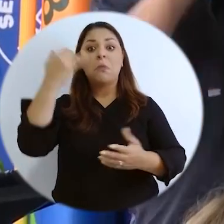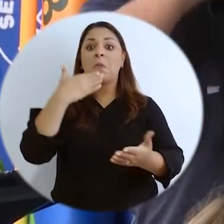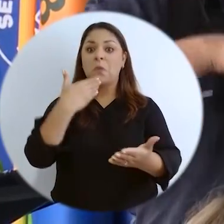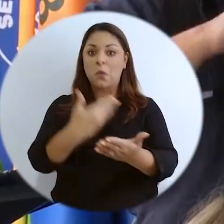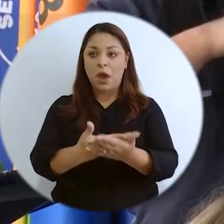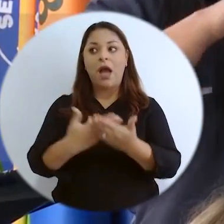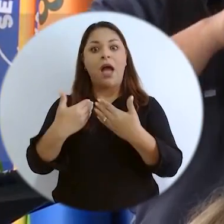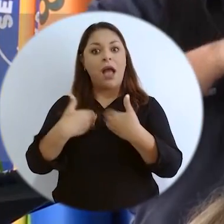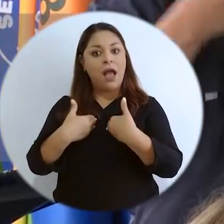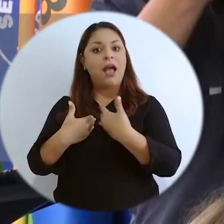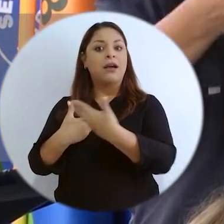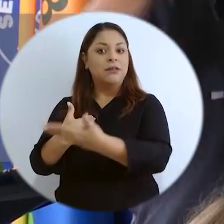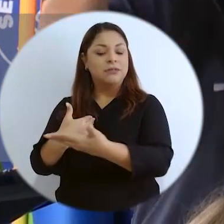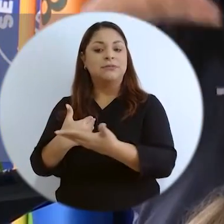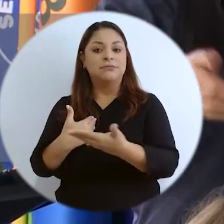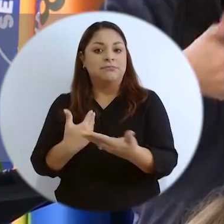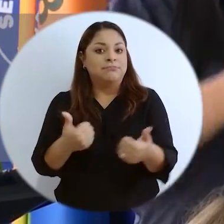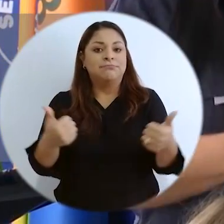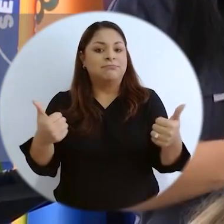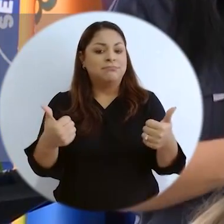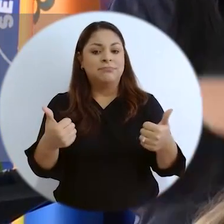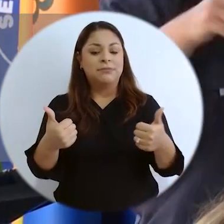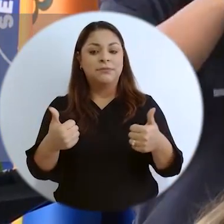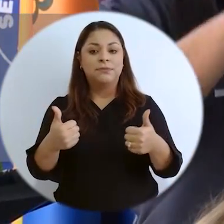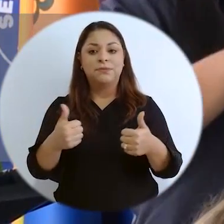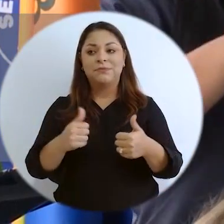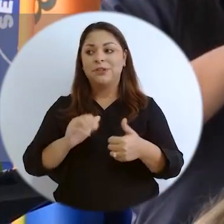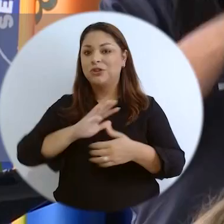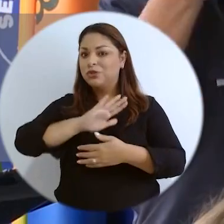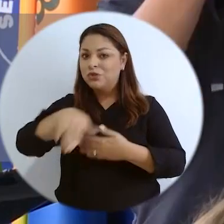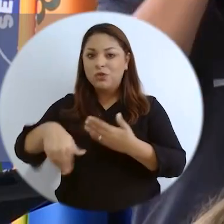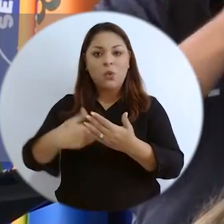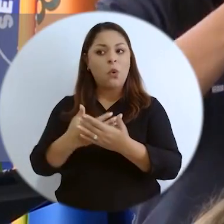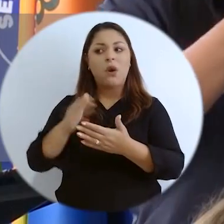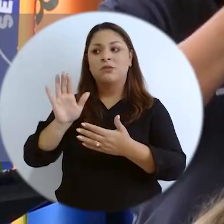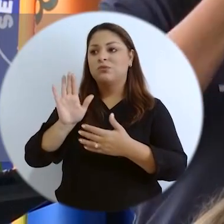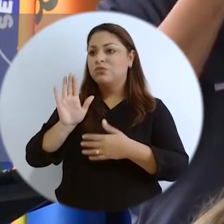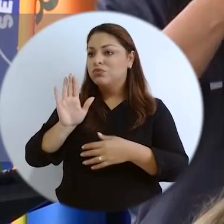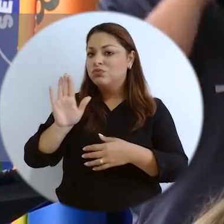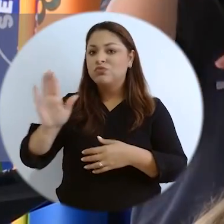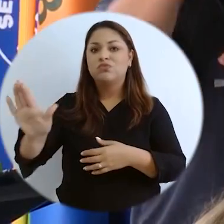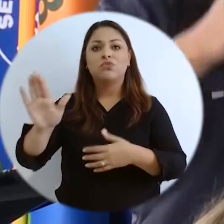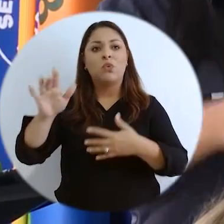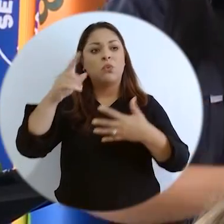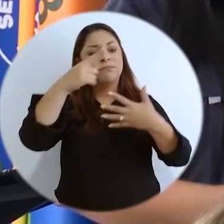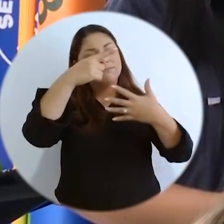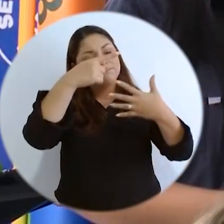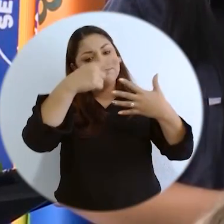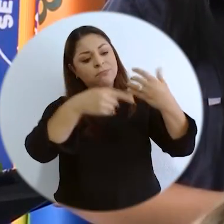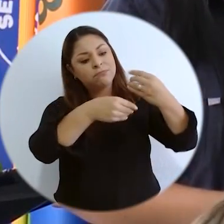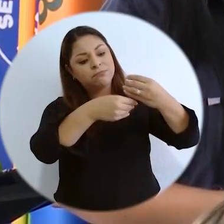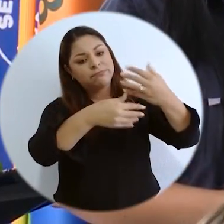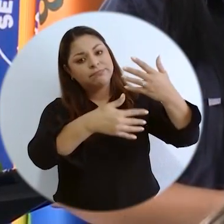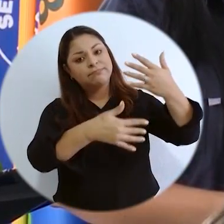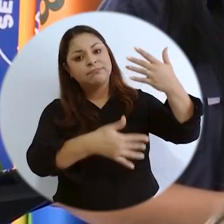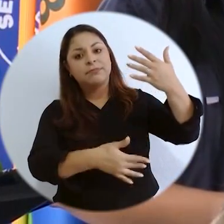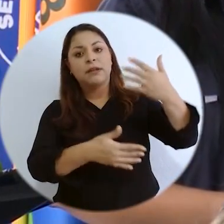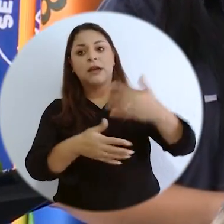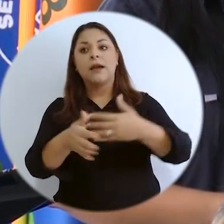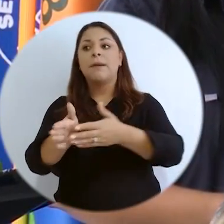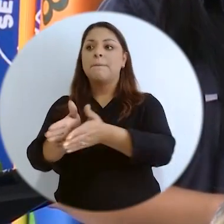iniciativa podría suceder, y sí, de toda esta gama